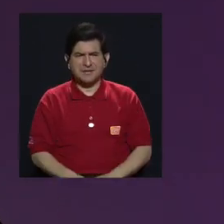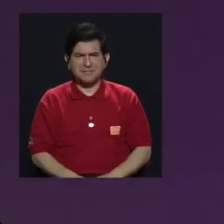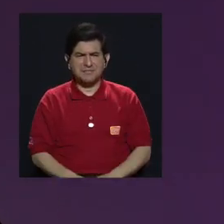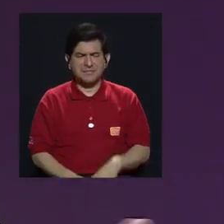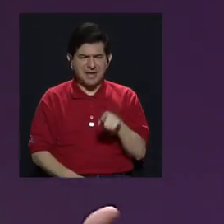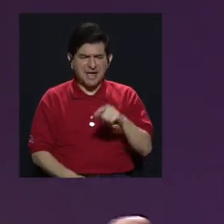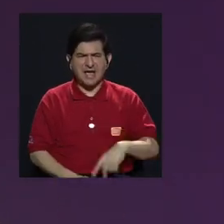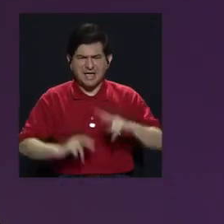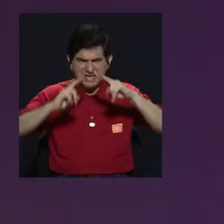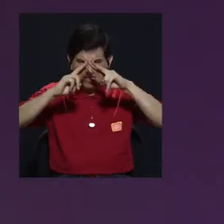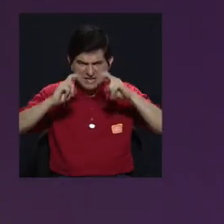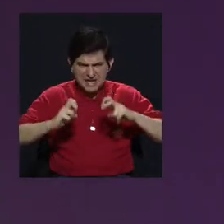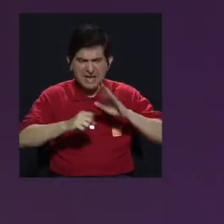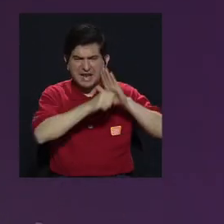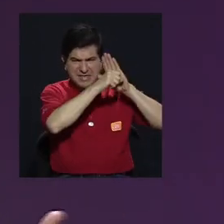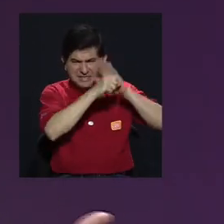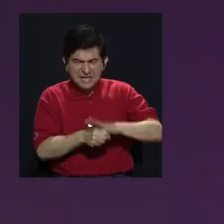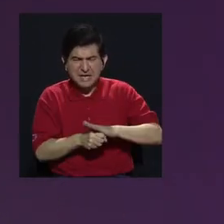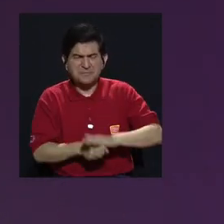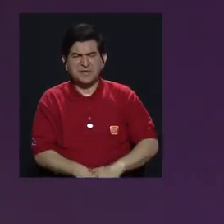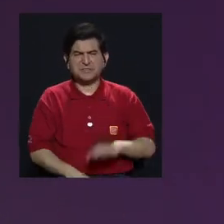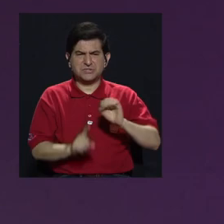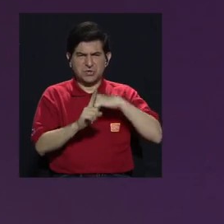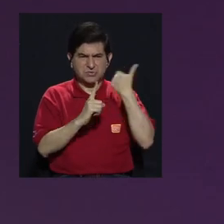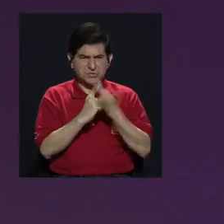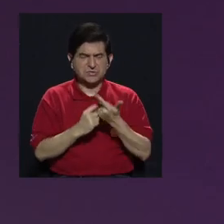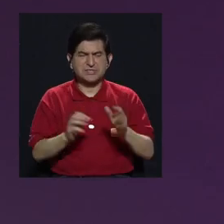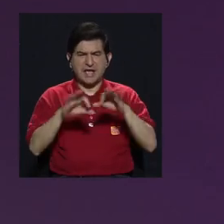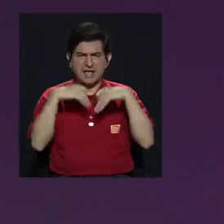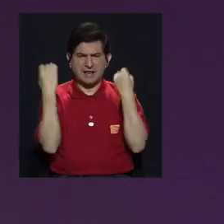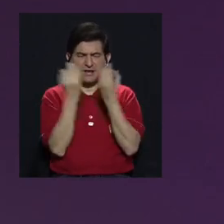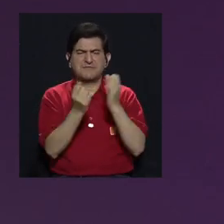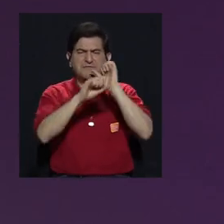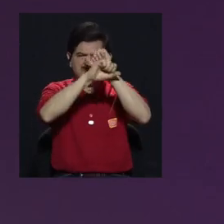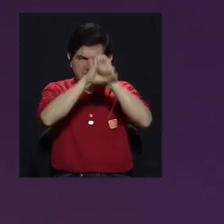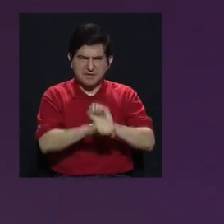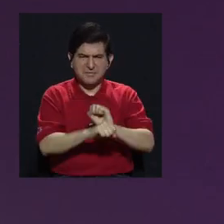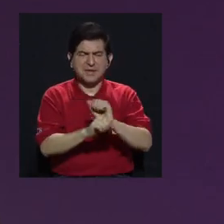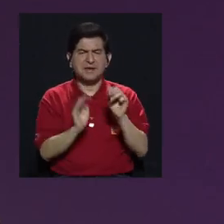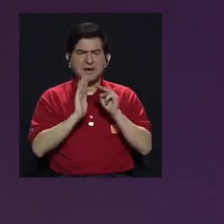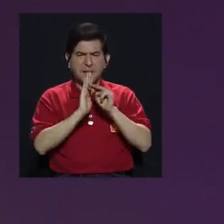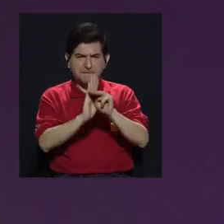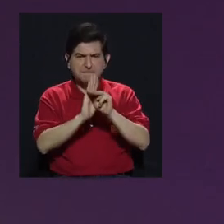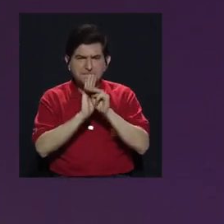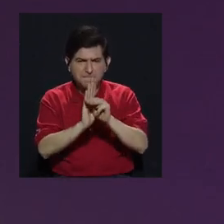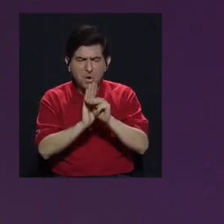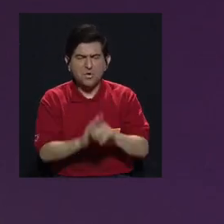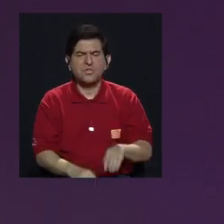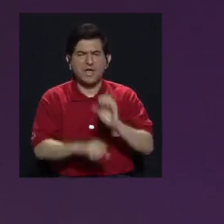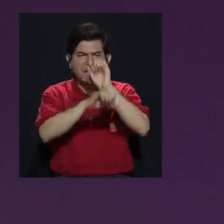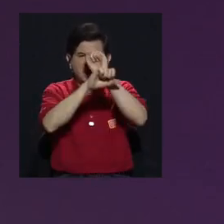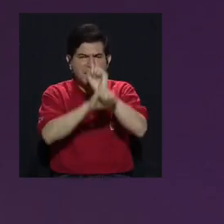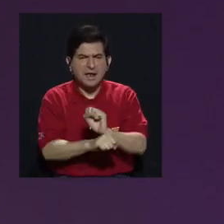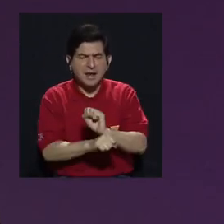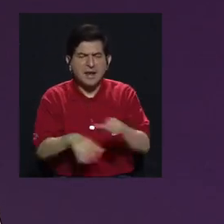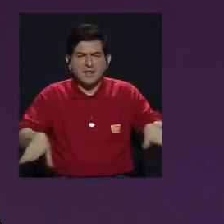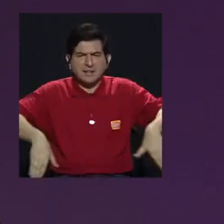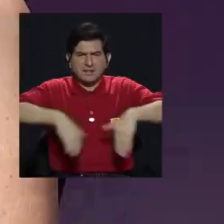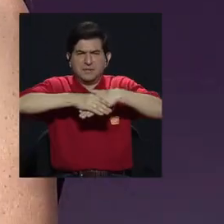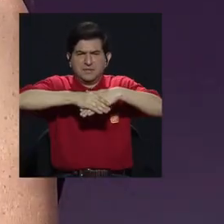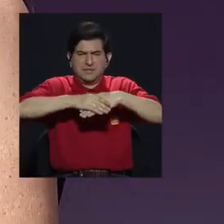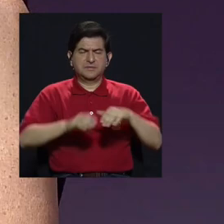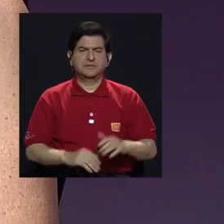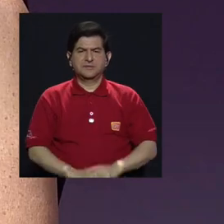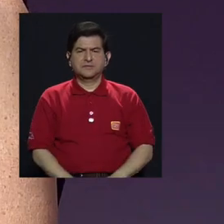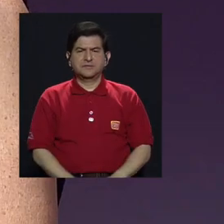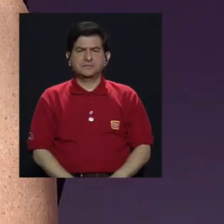juzgamiento social, la presión social, las familias conservadoras, sí, un modelo pues conservador tal vez de matrimonio?